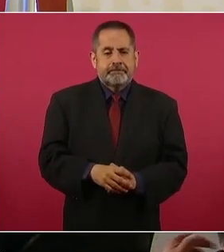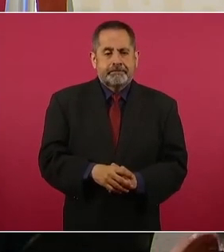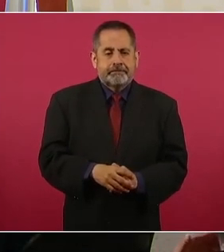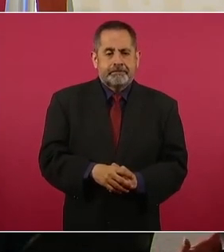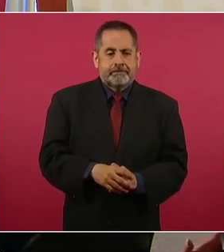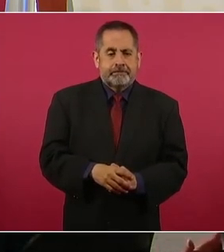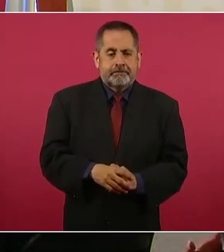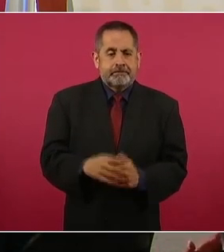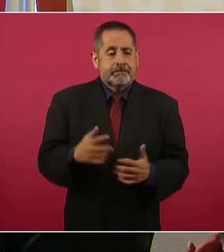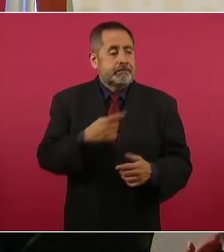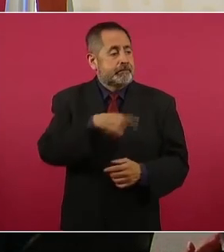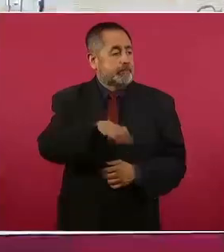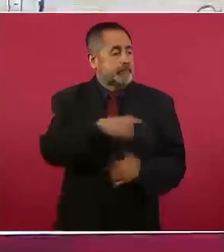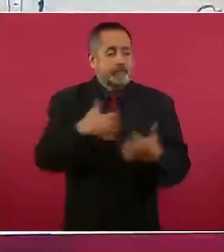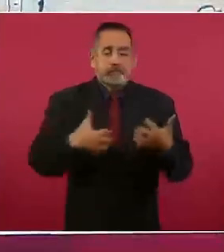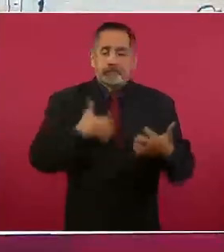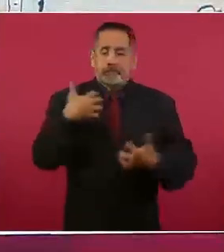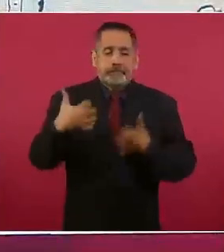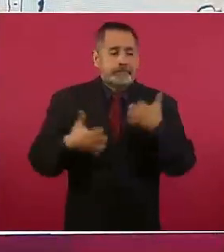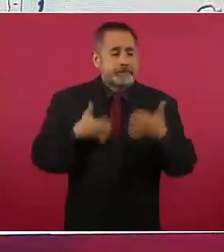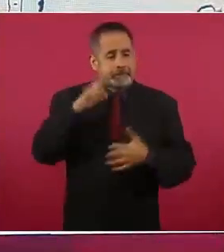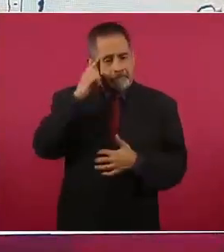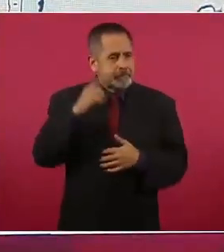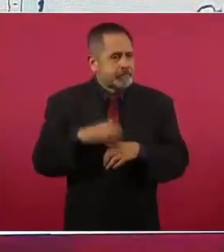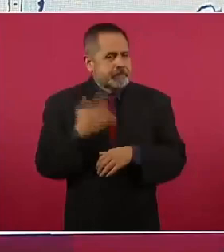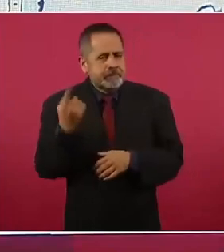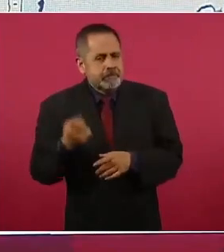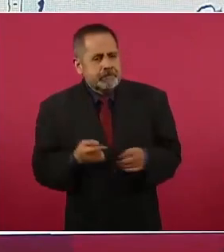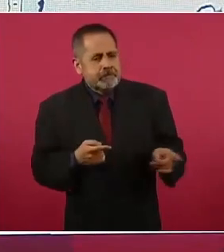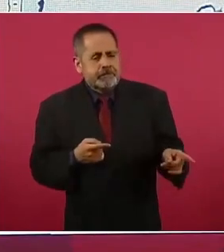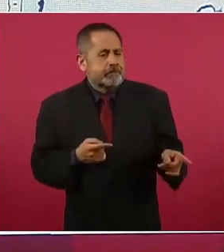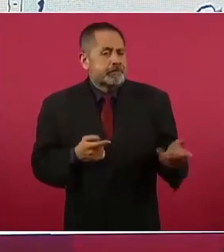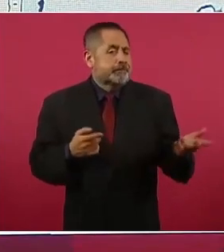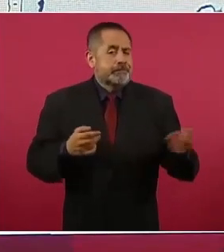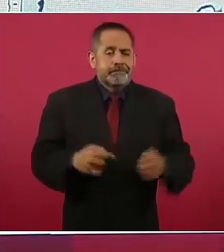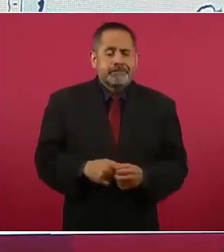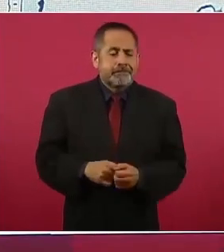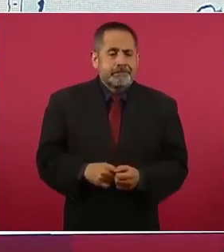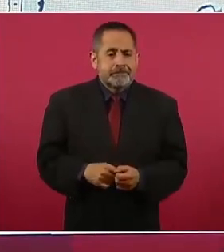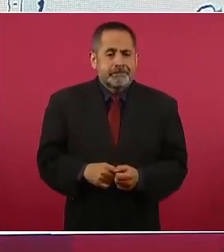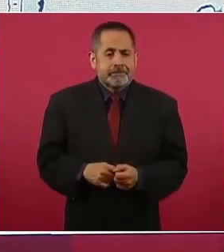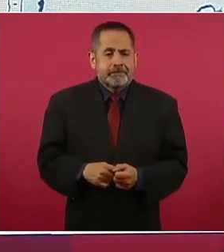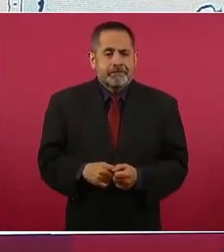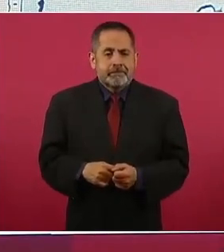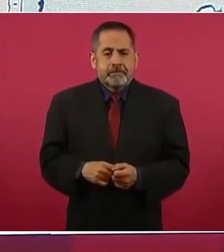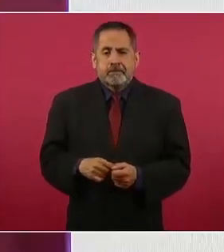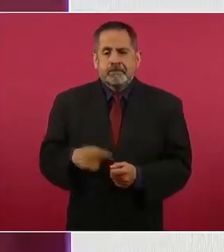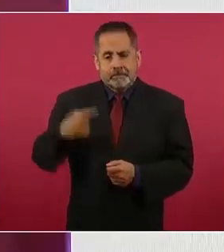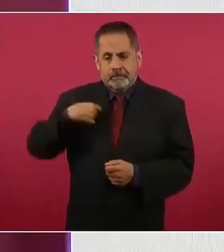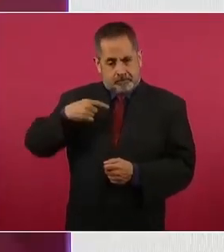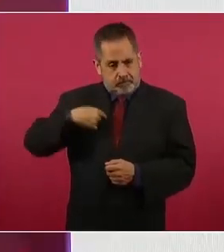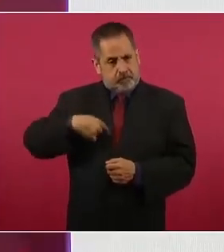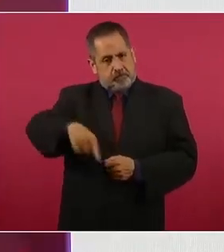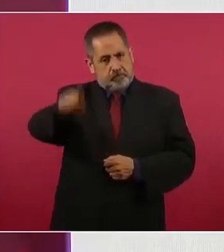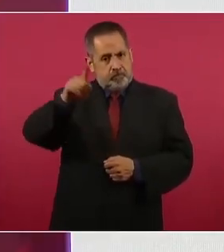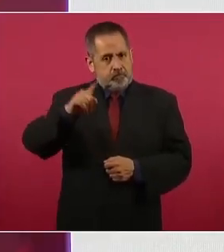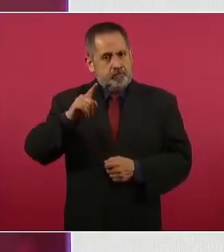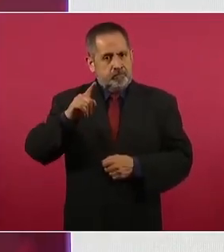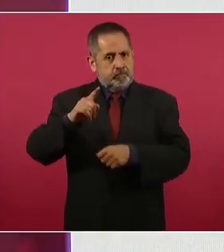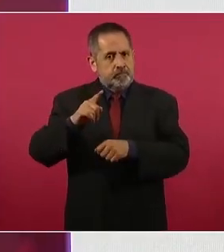la molestia es porque me acompañaron empresarios